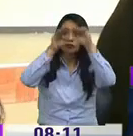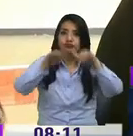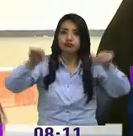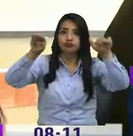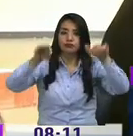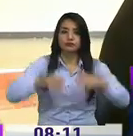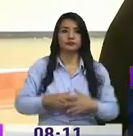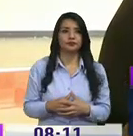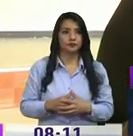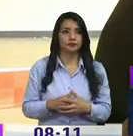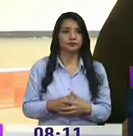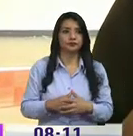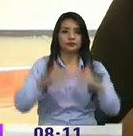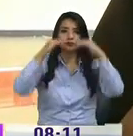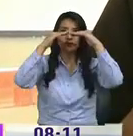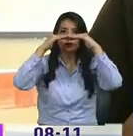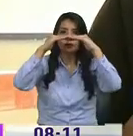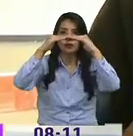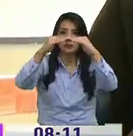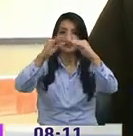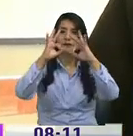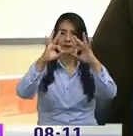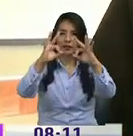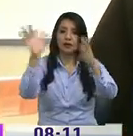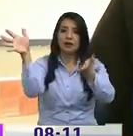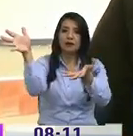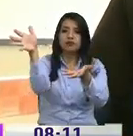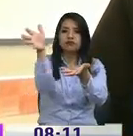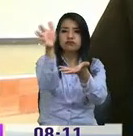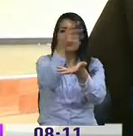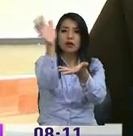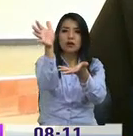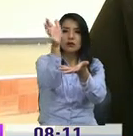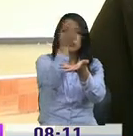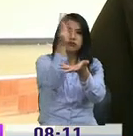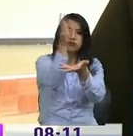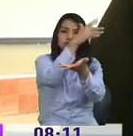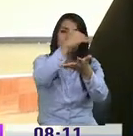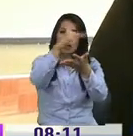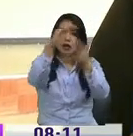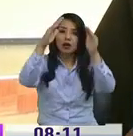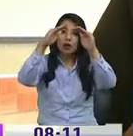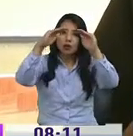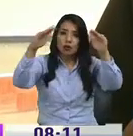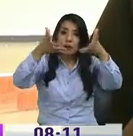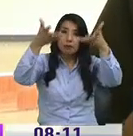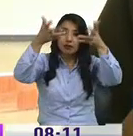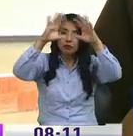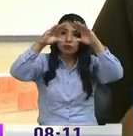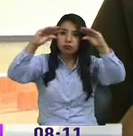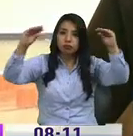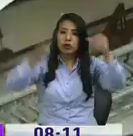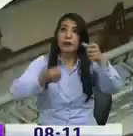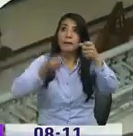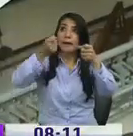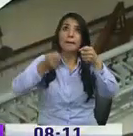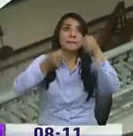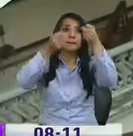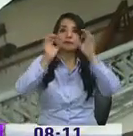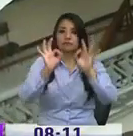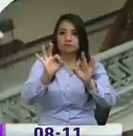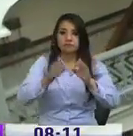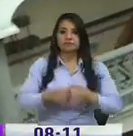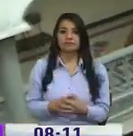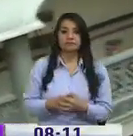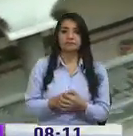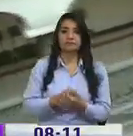una contracubierta, sacar las hojas de fibrocemento para bajar los pesos, generar los apuntalamientos. Además, las autoridades